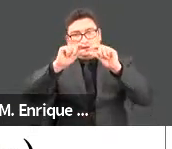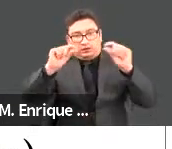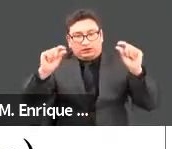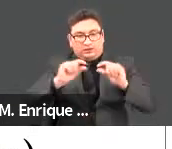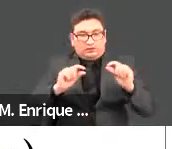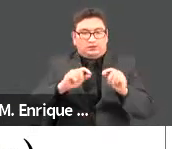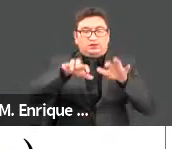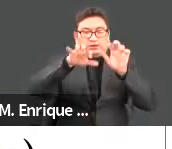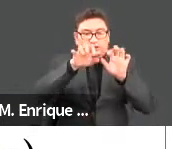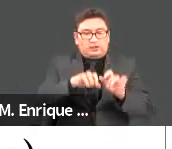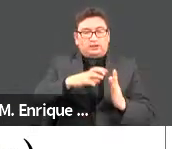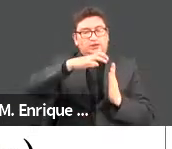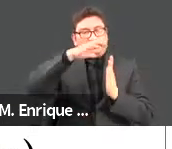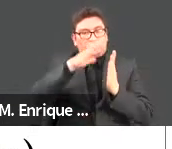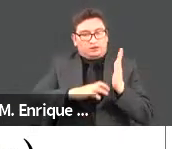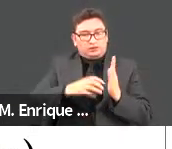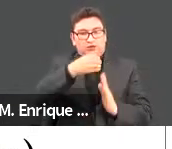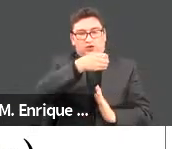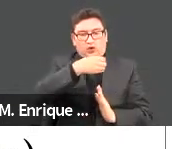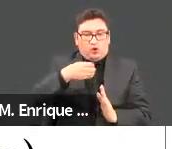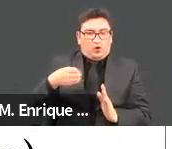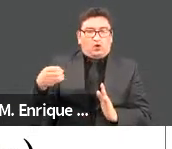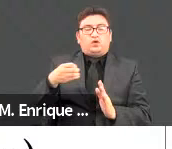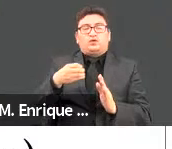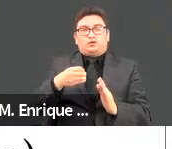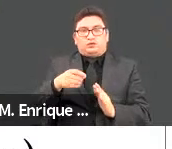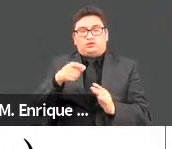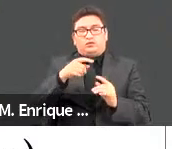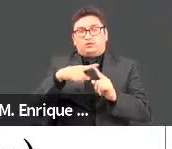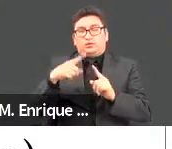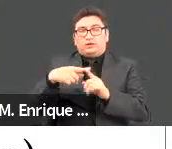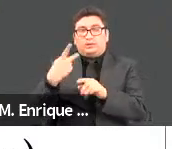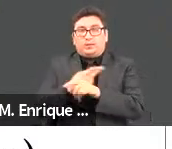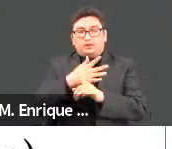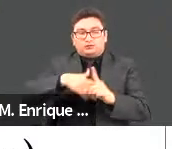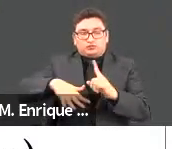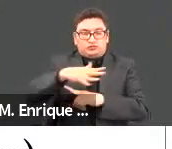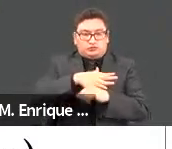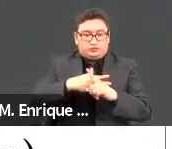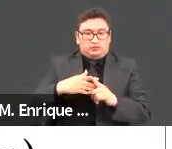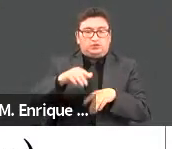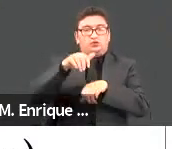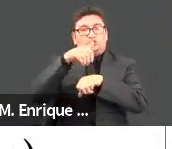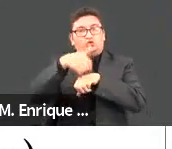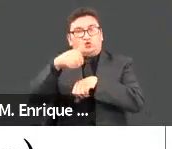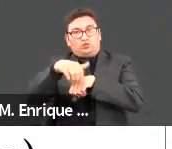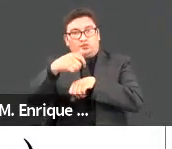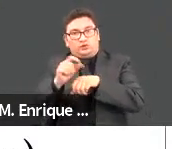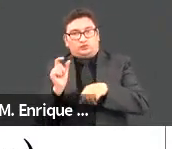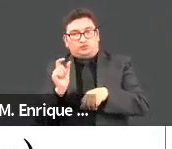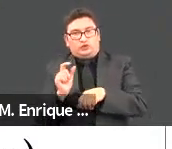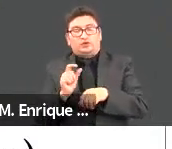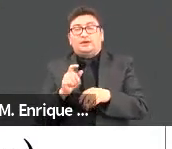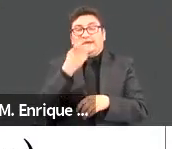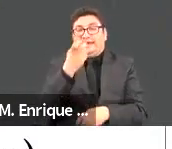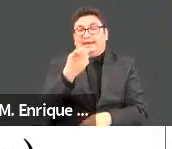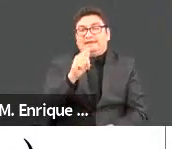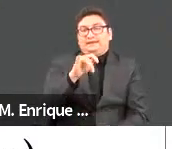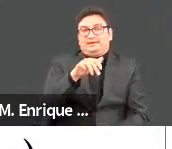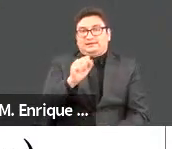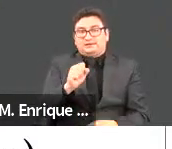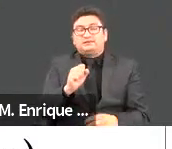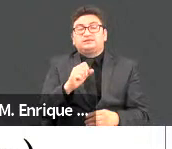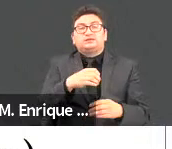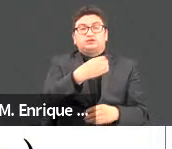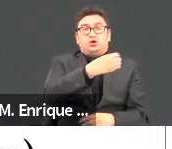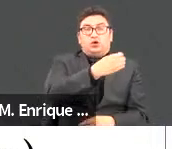órgano emisor, un precedente y un número de identificación. Esta es la estructura de cualquier tesis, no importa si es obligatoria o no, es